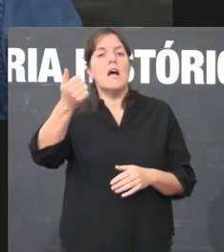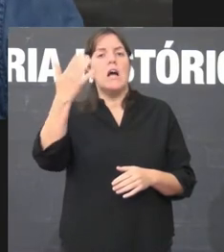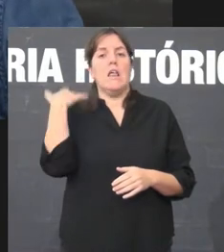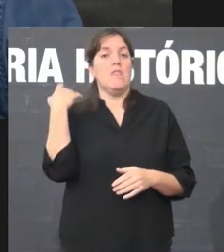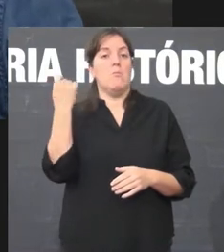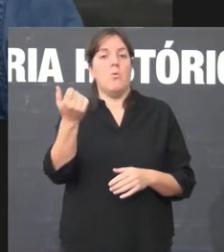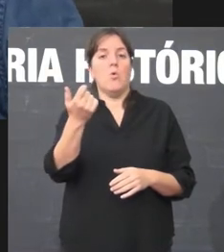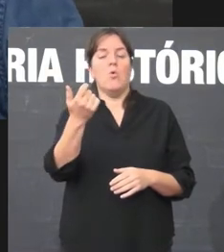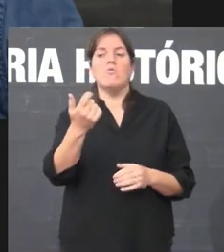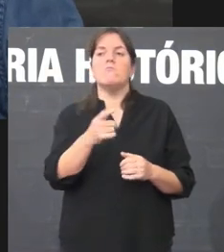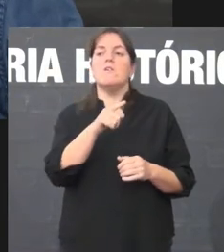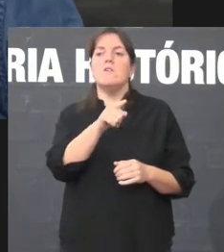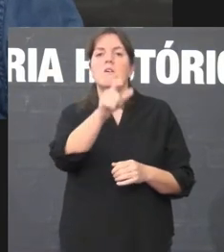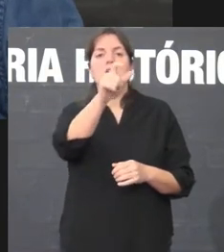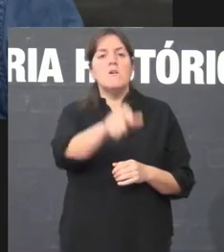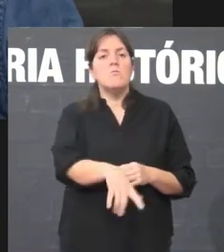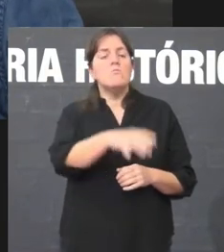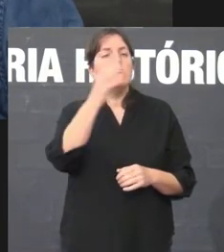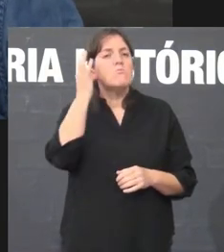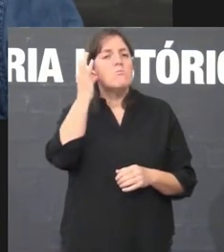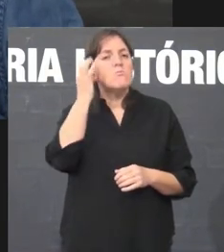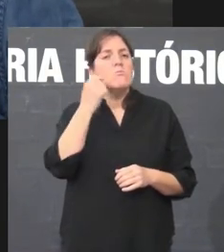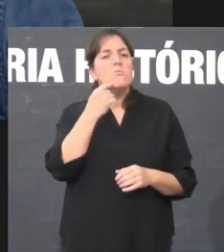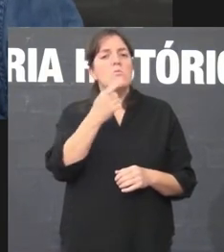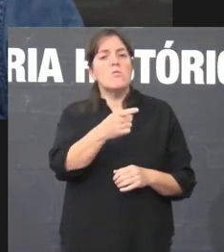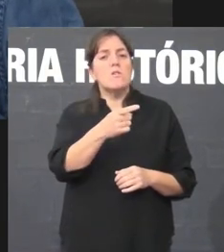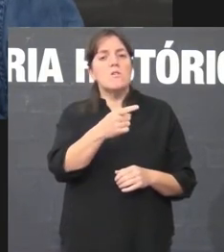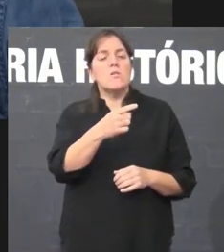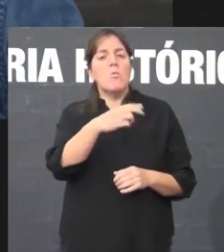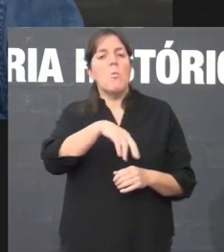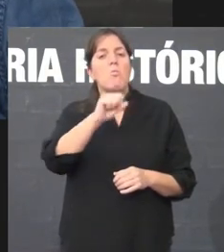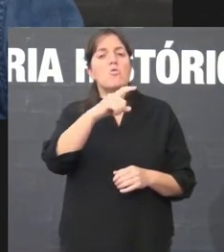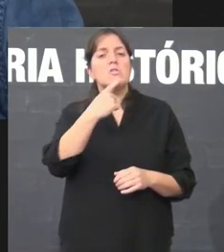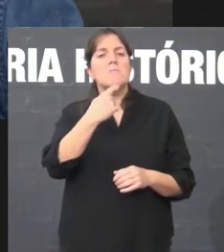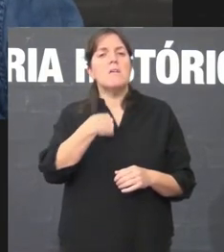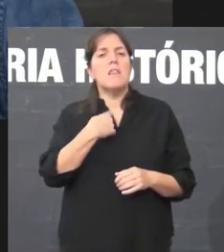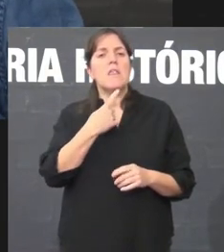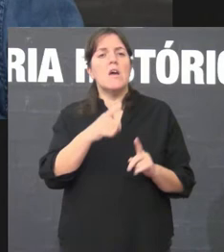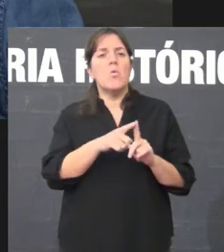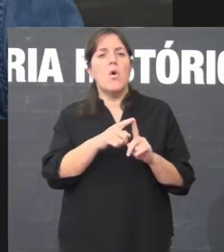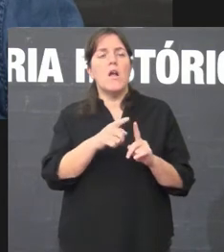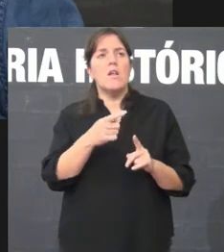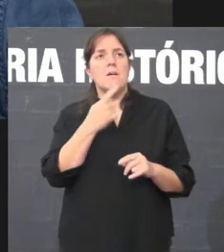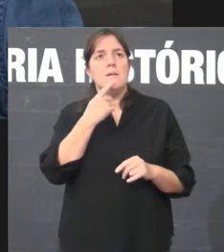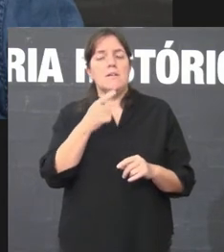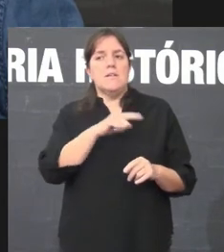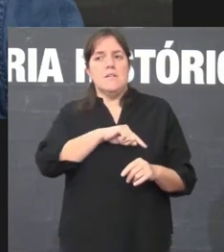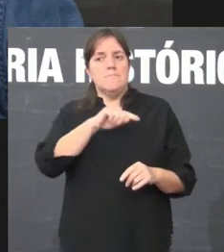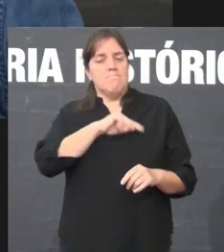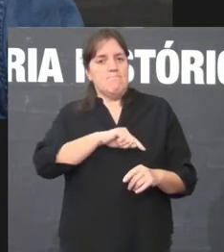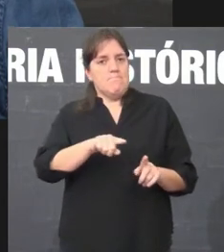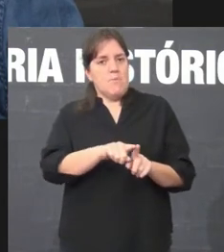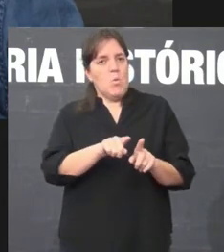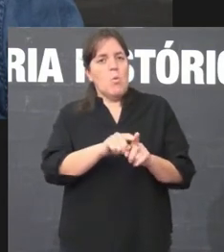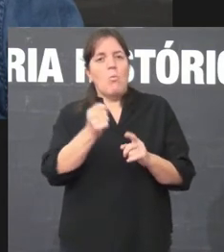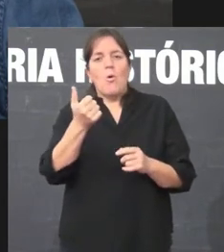comentaba que se sentía un poco perdida